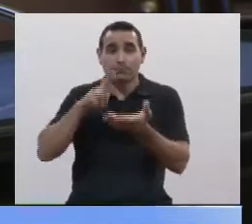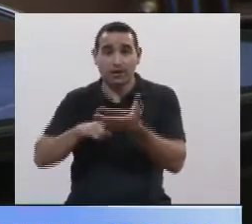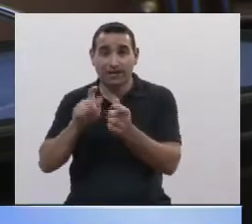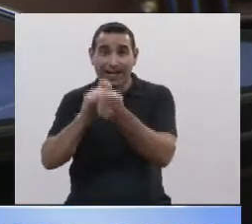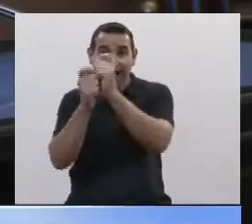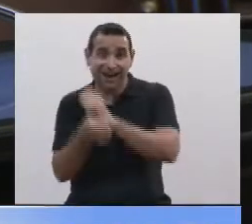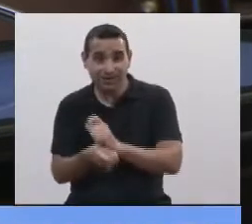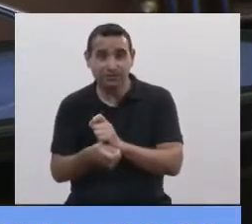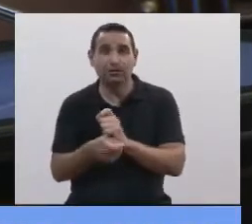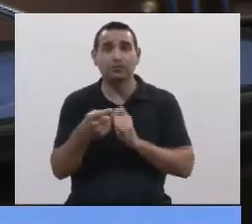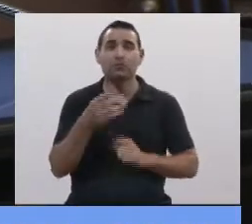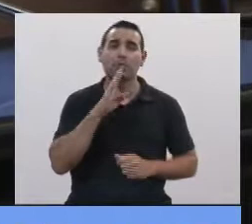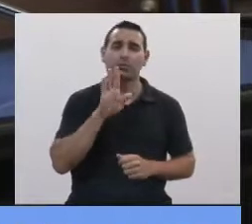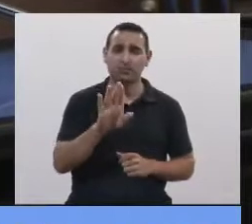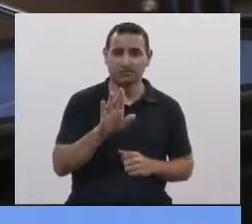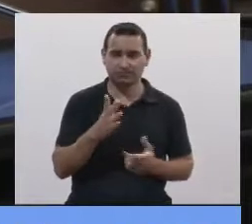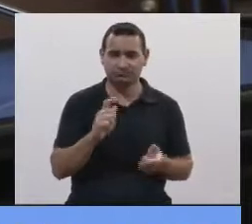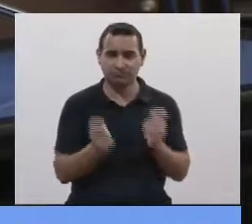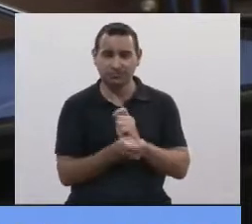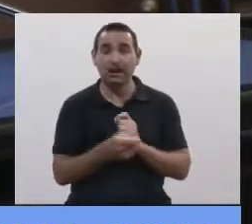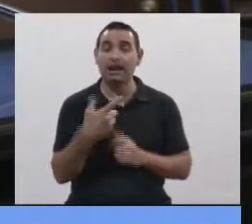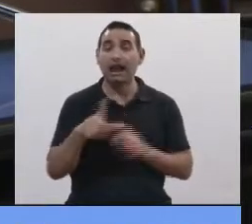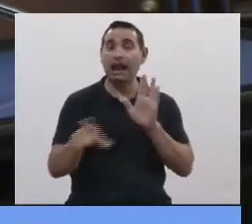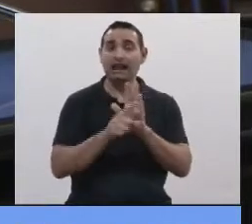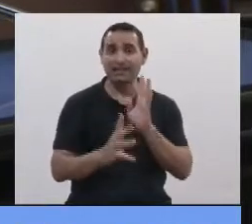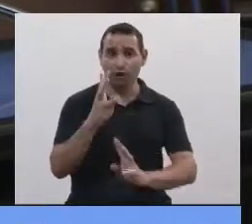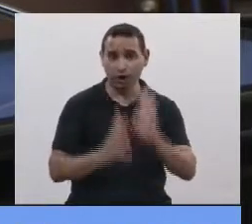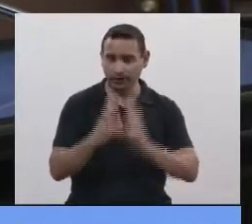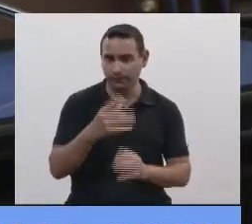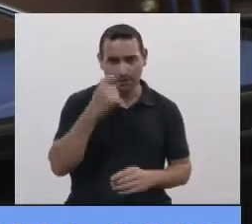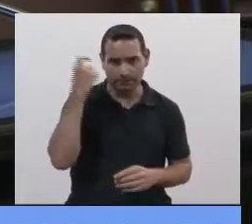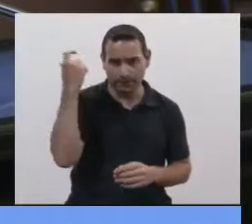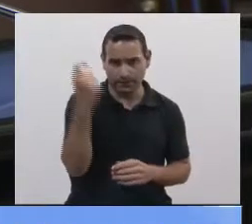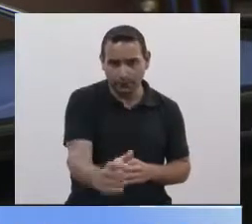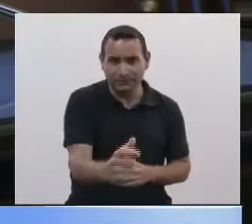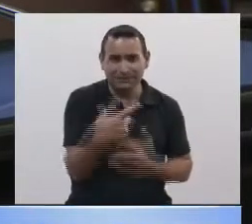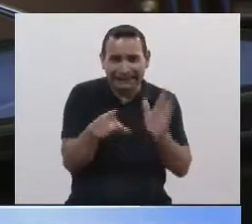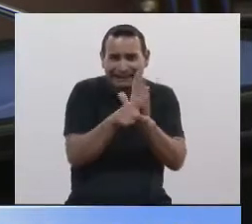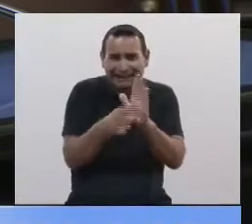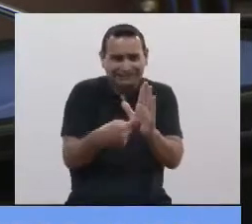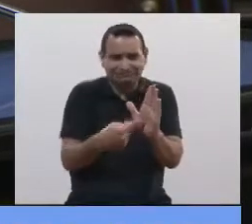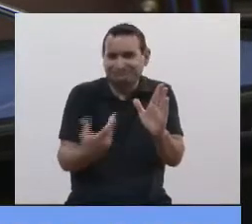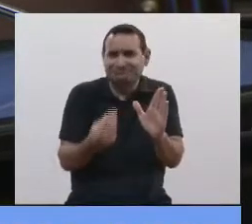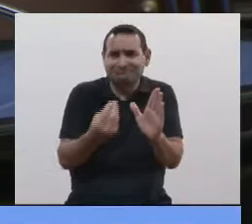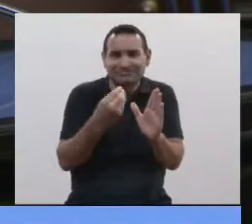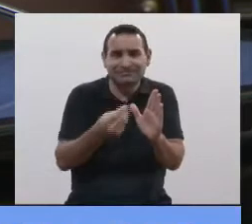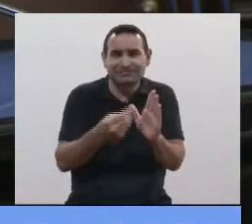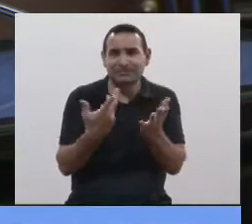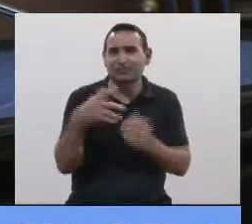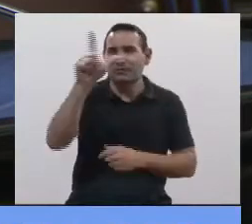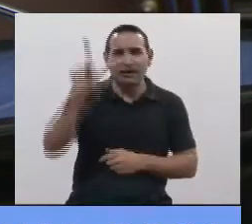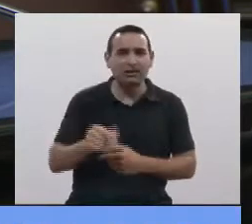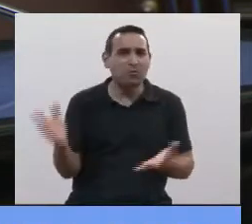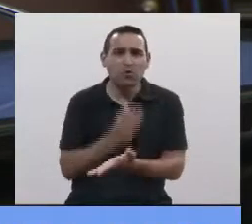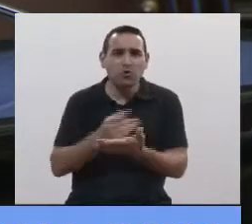era histórica por una promesa. La ley de bosques, otra vergüenza. Una ley que nos tiene cercenado a medio país de no